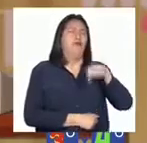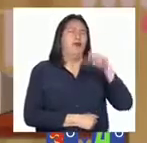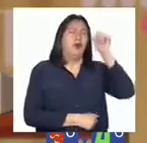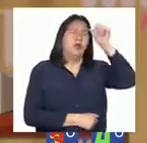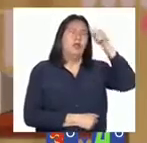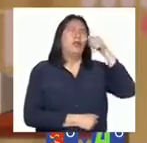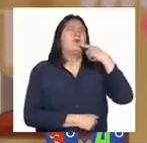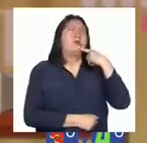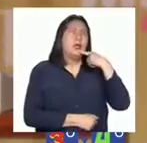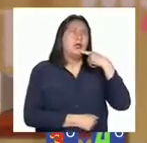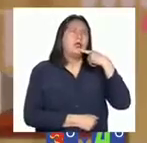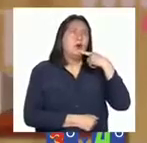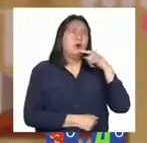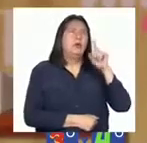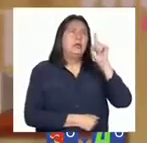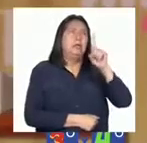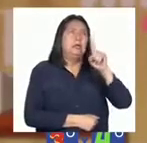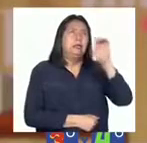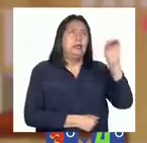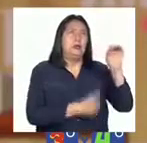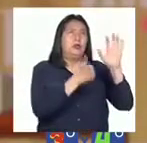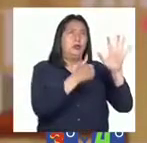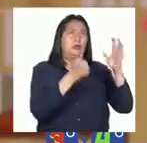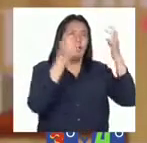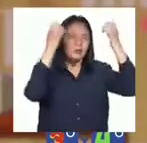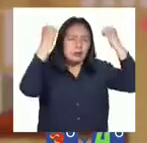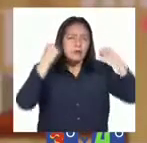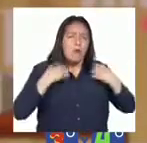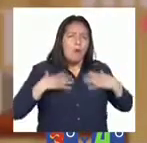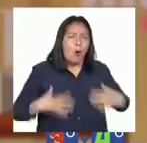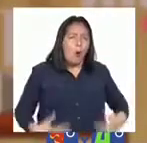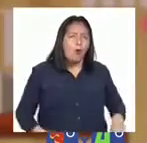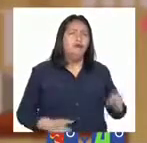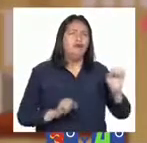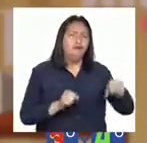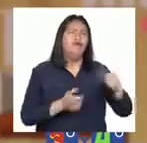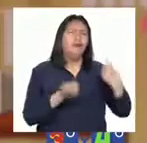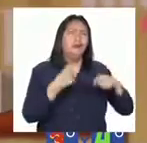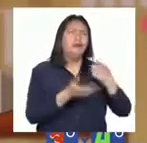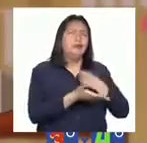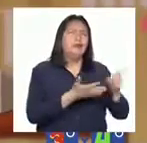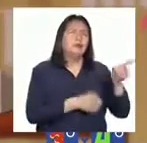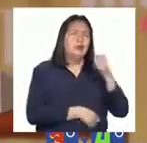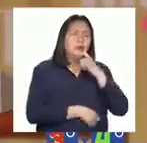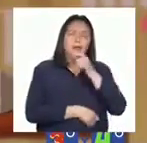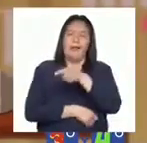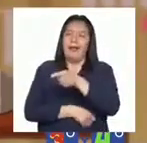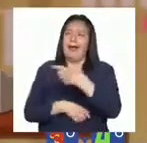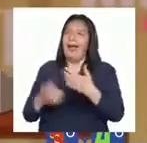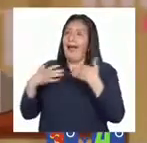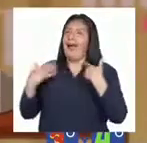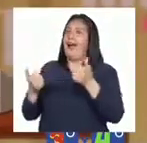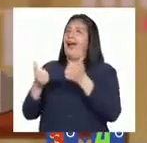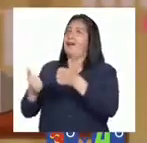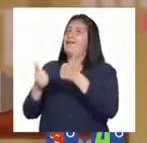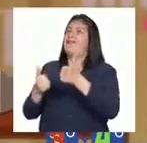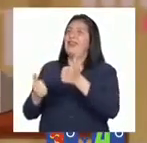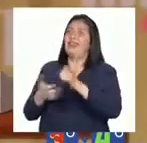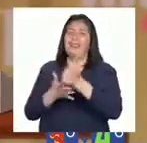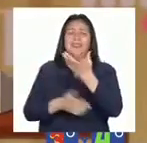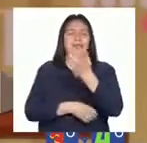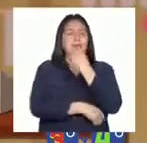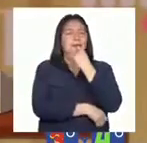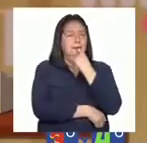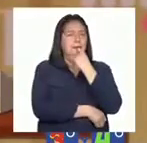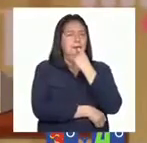recuerda que vendió 106 ponchos durante la semana. Sisa se alegra de escuchar esa noticia